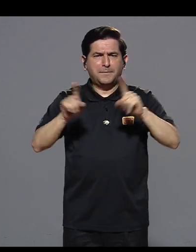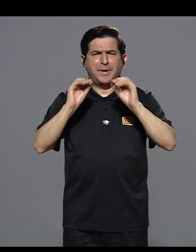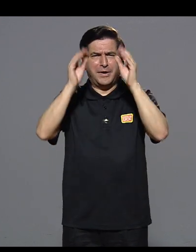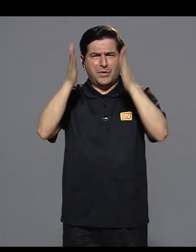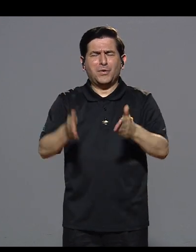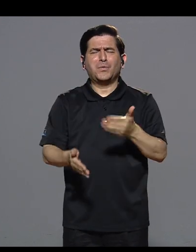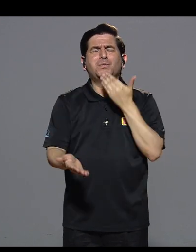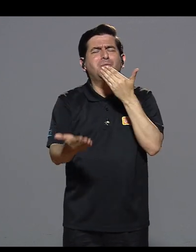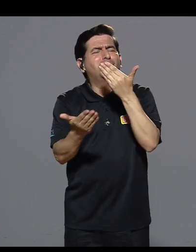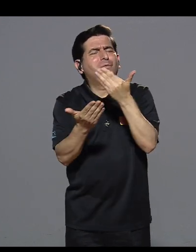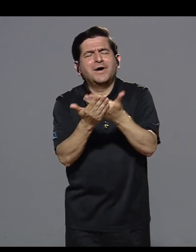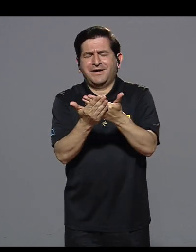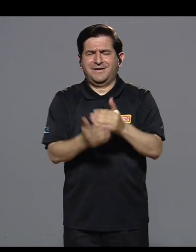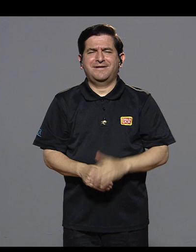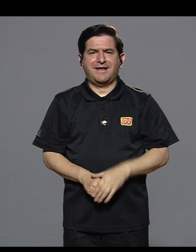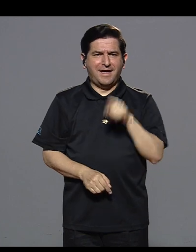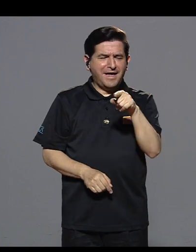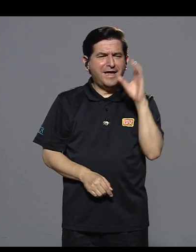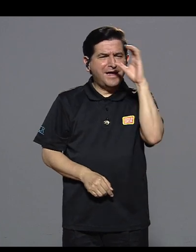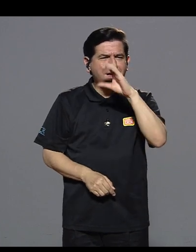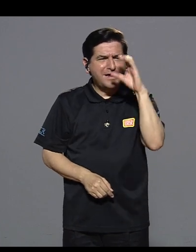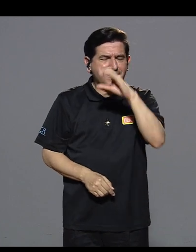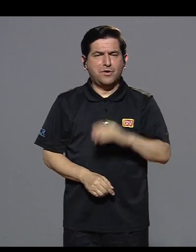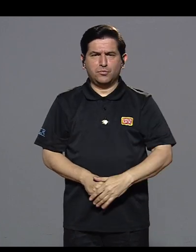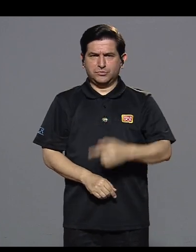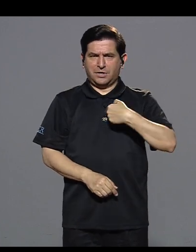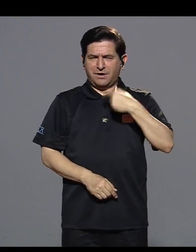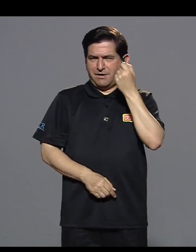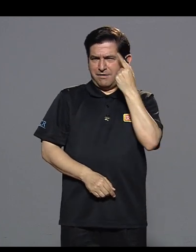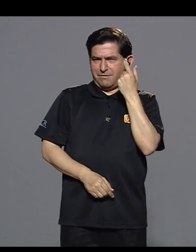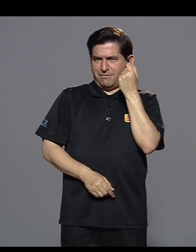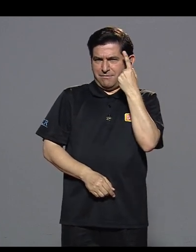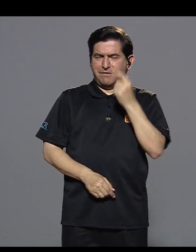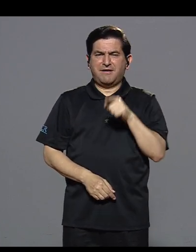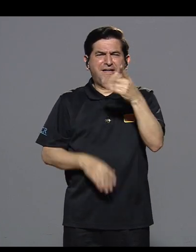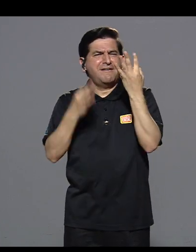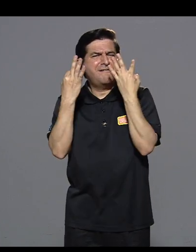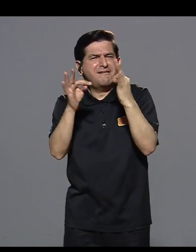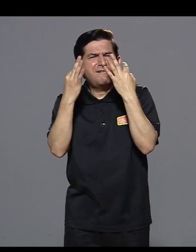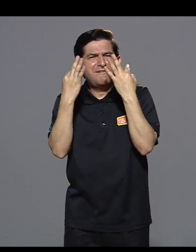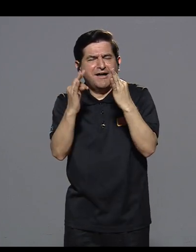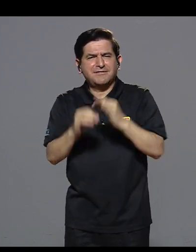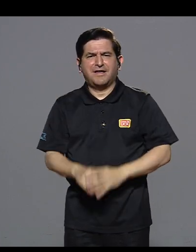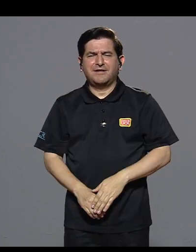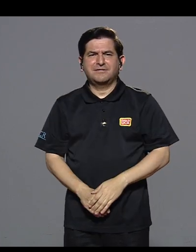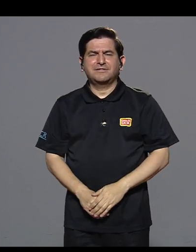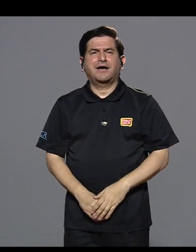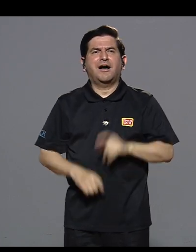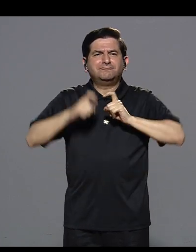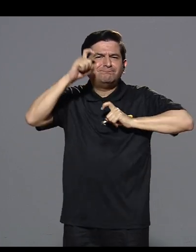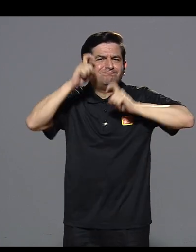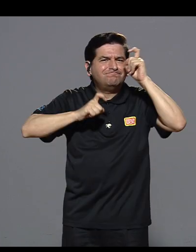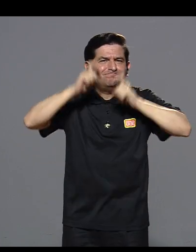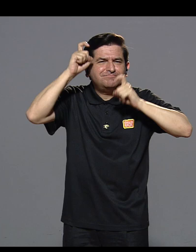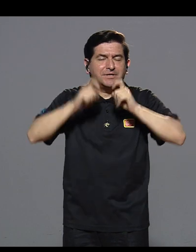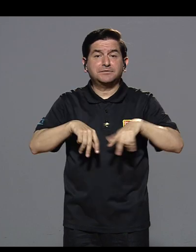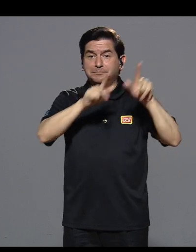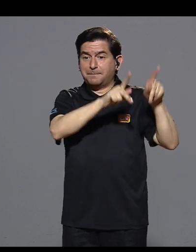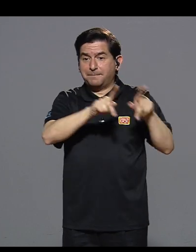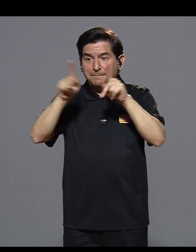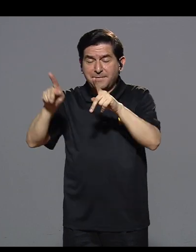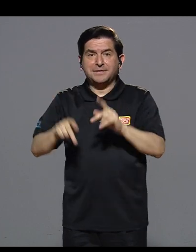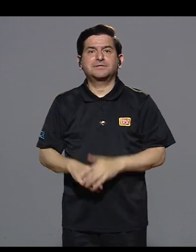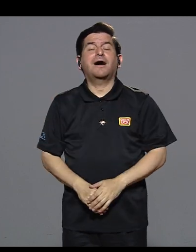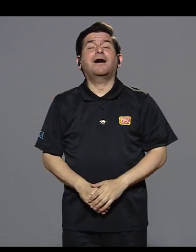Pero la profe es muy buena, sabe mucho, o sea, ella busca cómo hacer para que uno entienda. Entonces ella trata como de hacer expresiones visogestuales, así como para